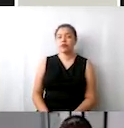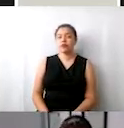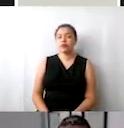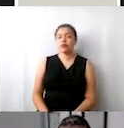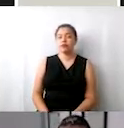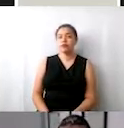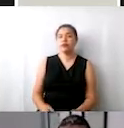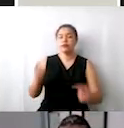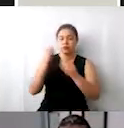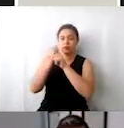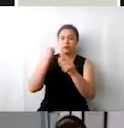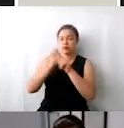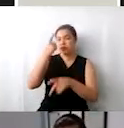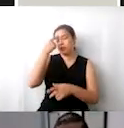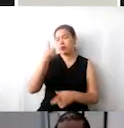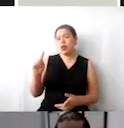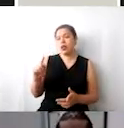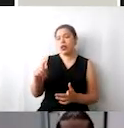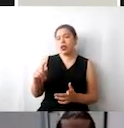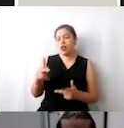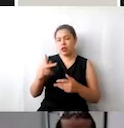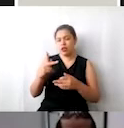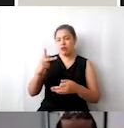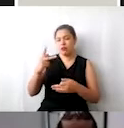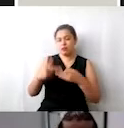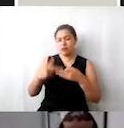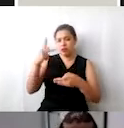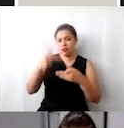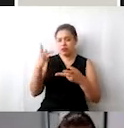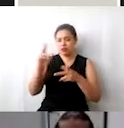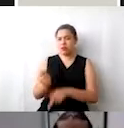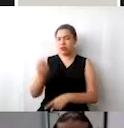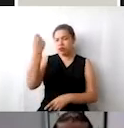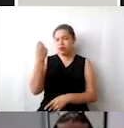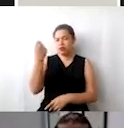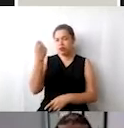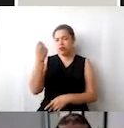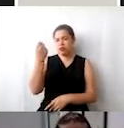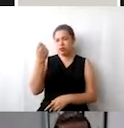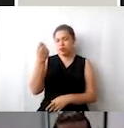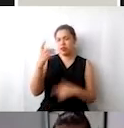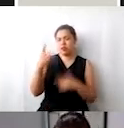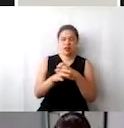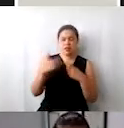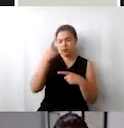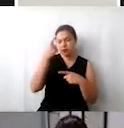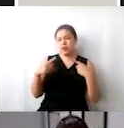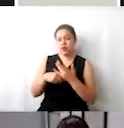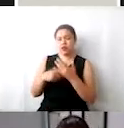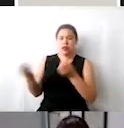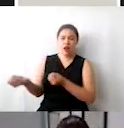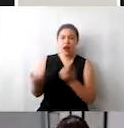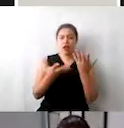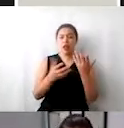plataformas tecnológicas, que por definición es transporte de personal, ahí dice que no lleva